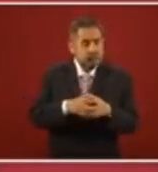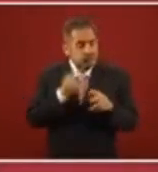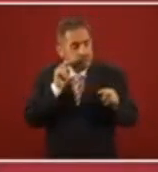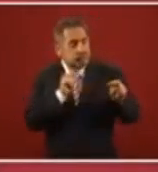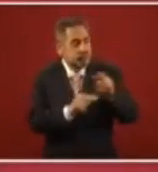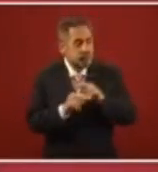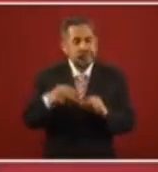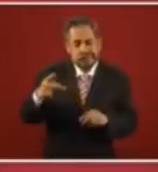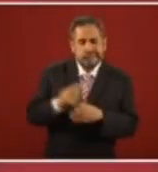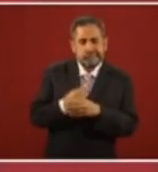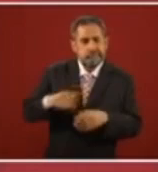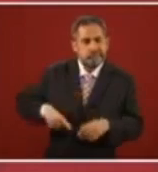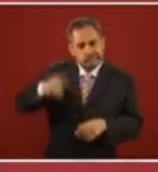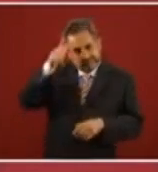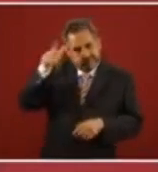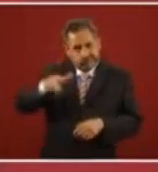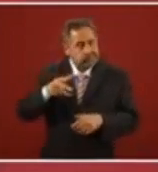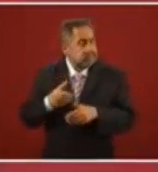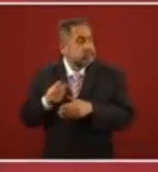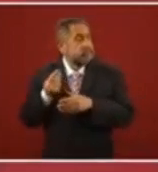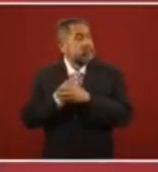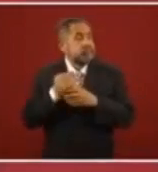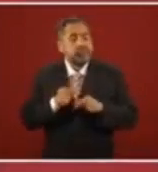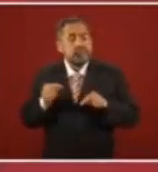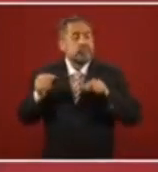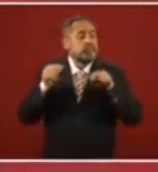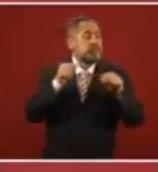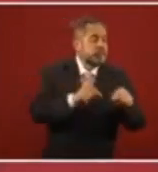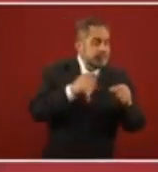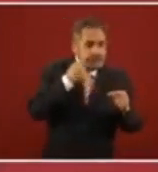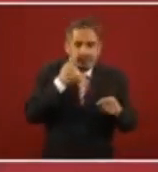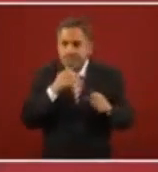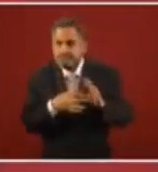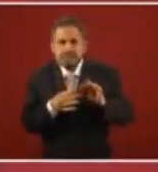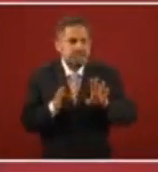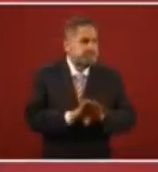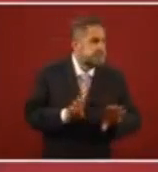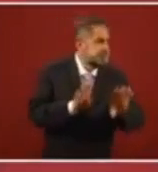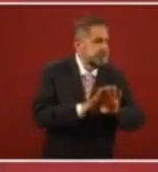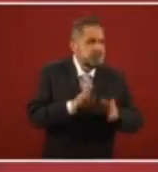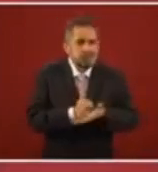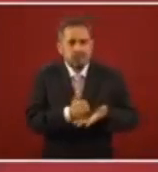gobierno de Hidalgo y está ahí pendiente